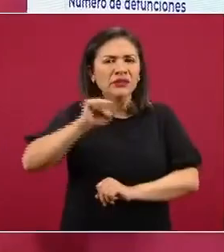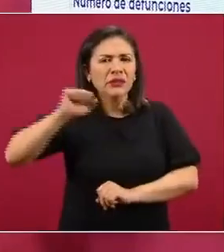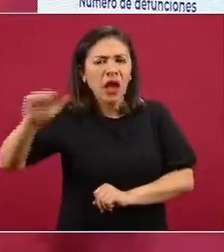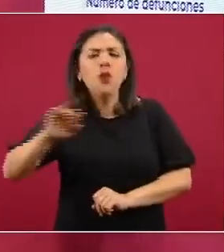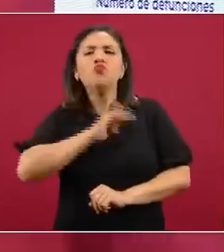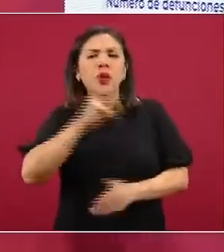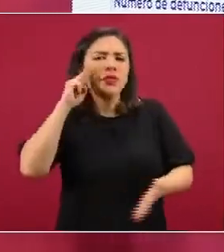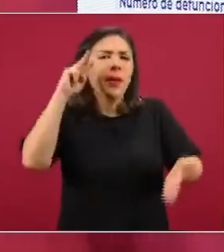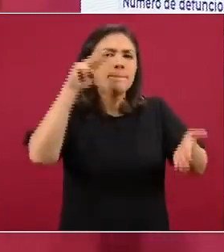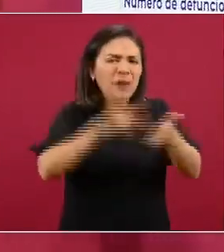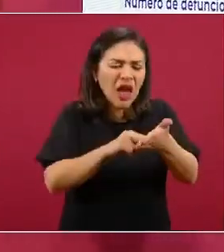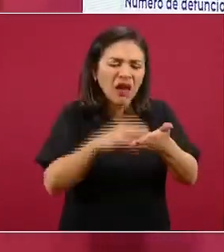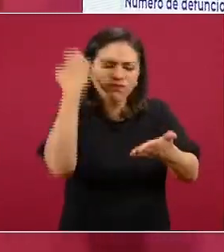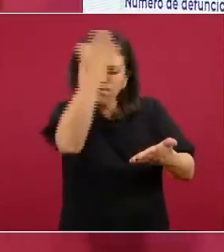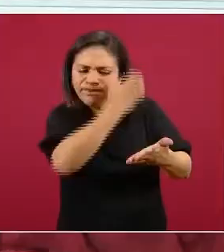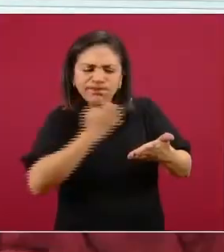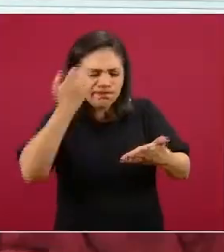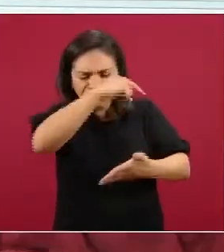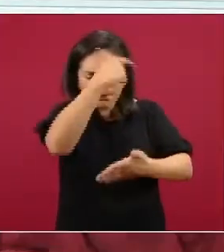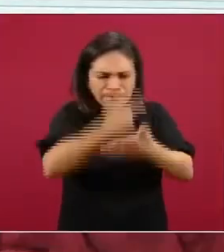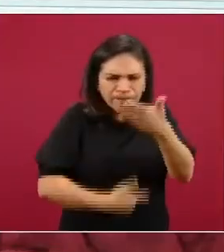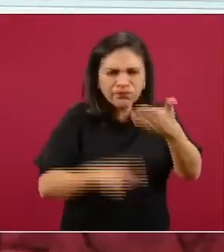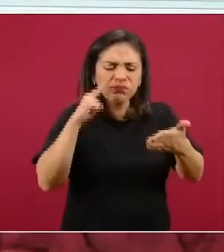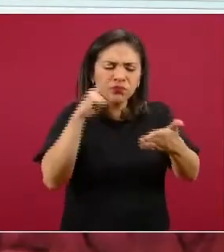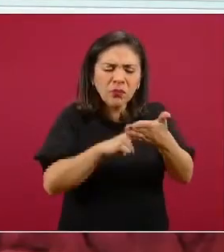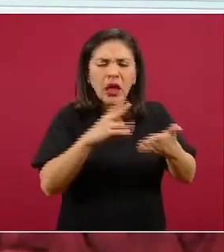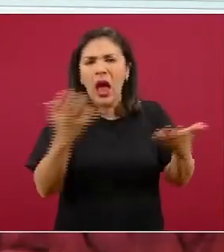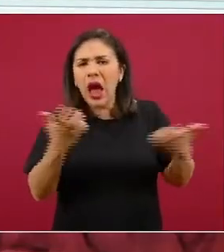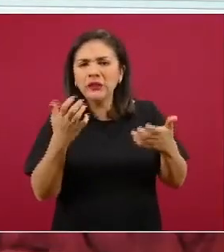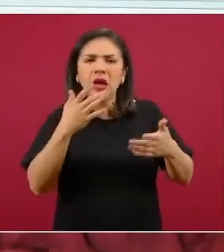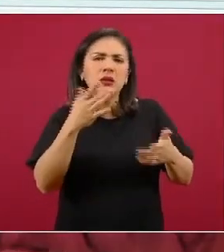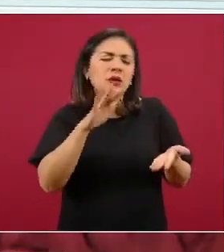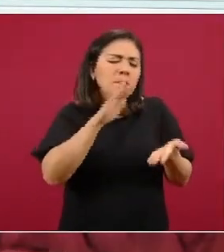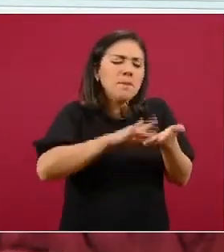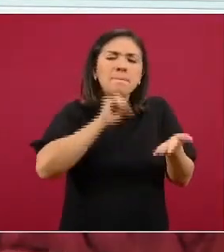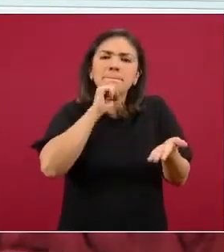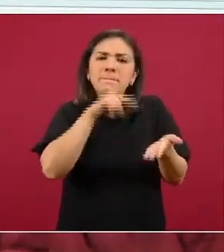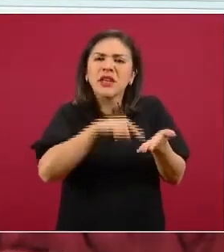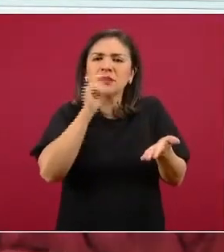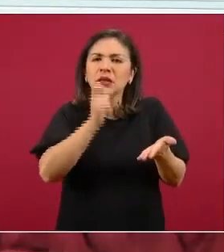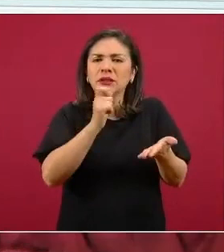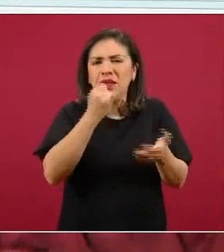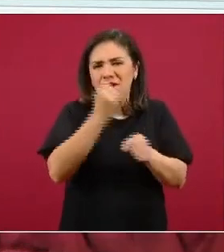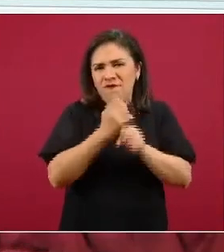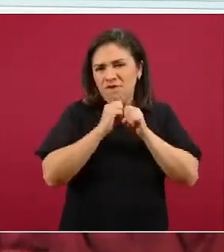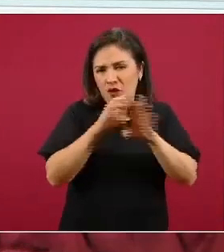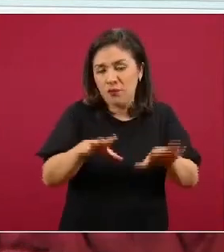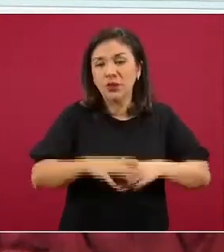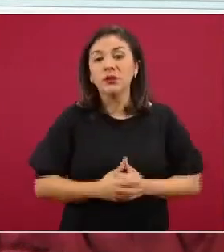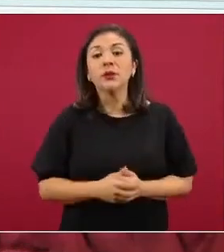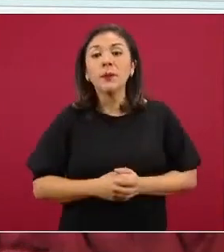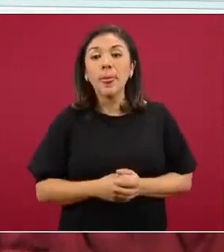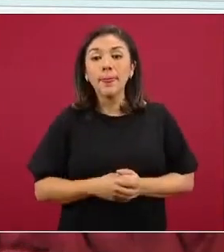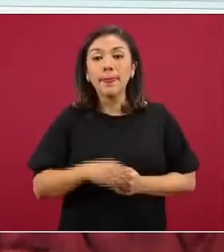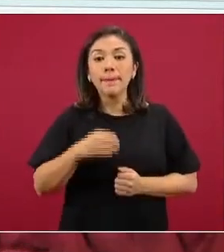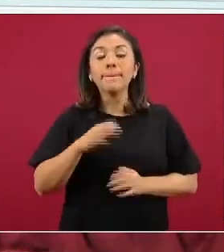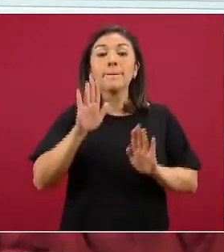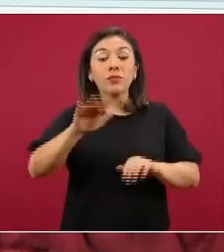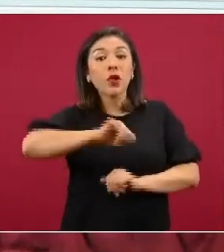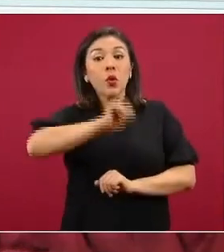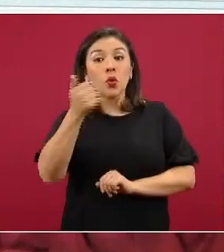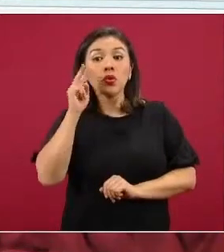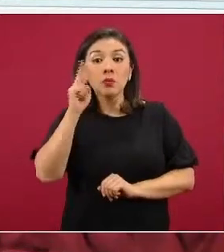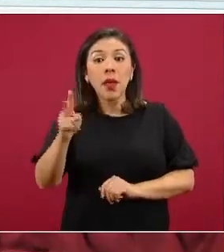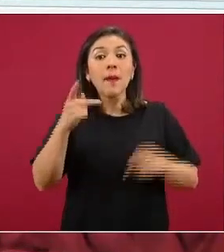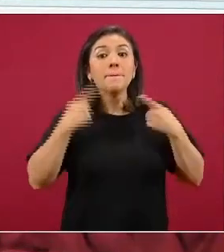puede observarlo, verlo, cuantificarlo y estimar los números totales de las defunciones observadas. Por otro lado,